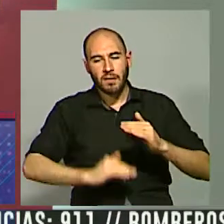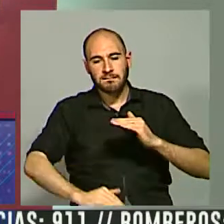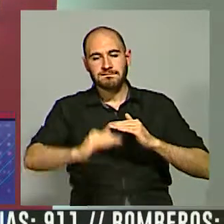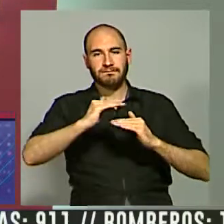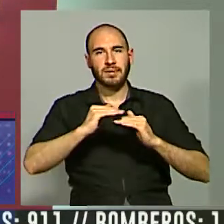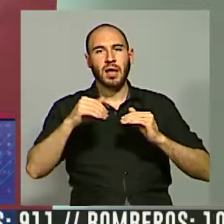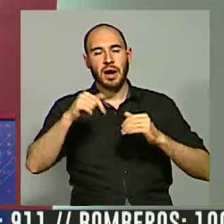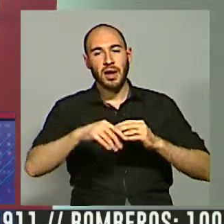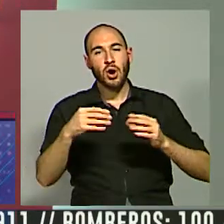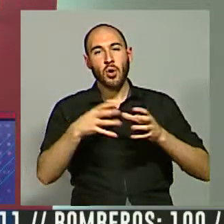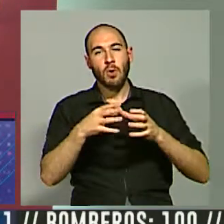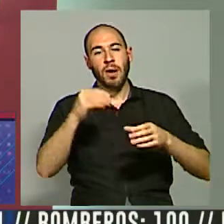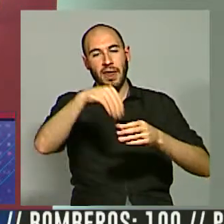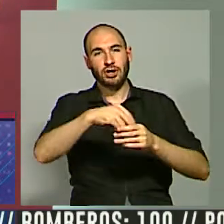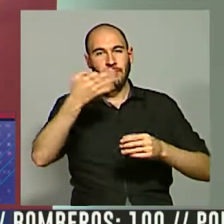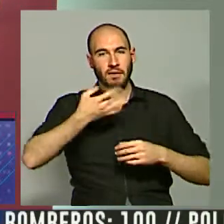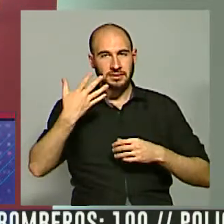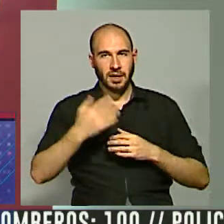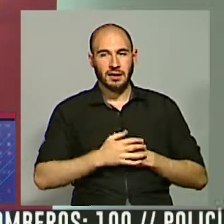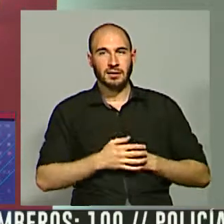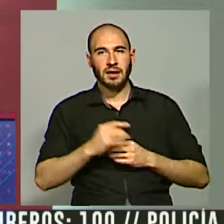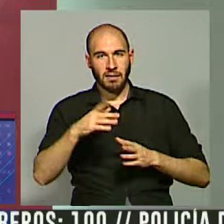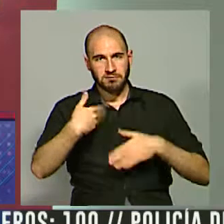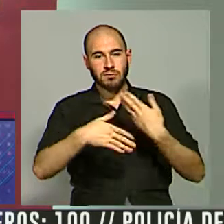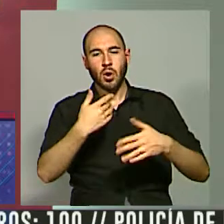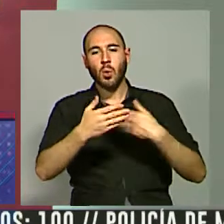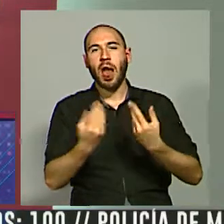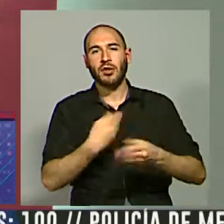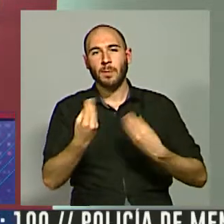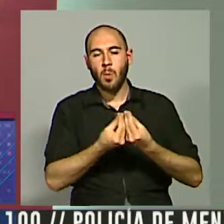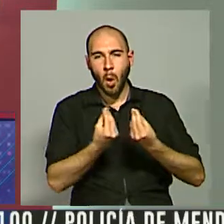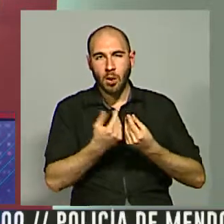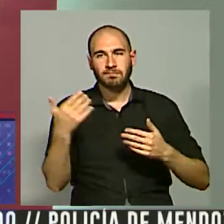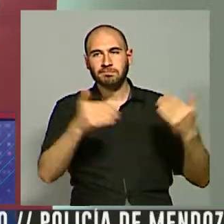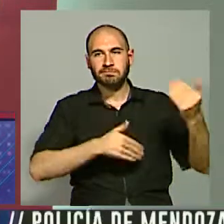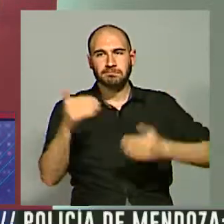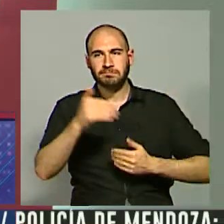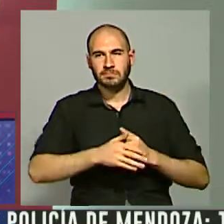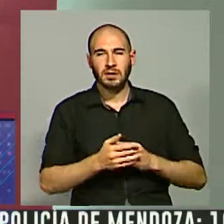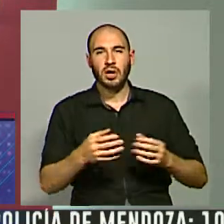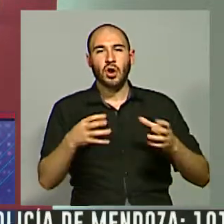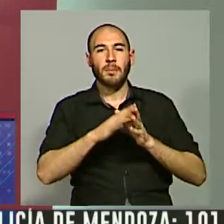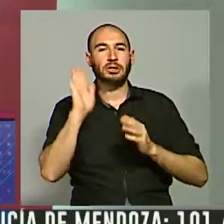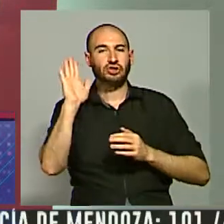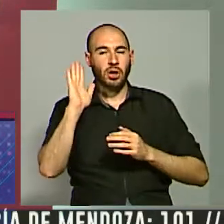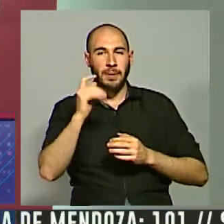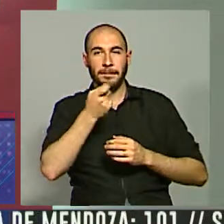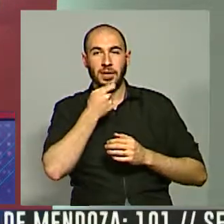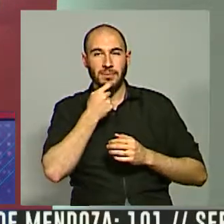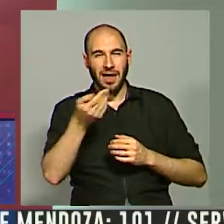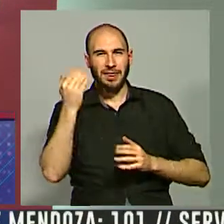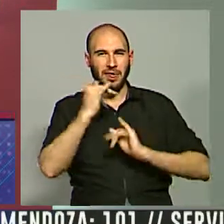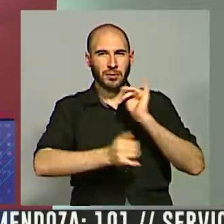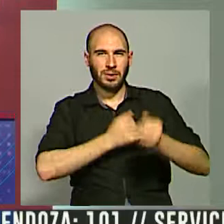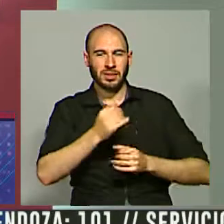mano a este equipo, a este plantel profesional, y que le ha dado rodaje a varios jugadores que vienen y que son producto de la cantera de Godoy Cruz, como es el caso ya